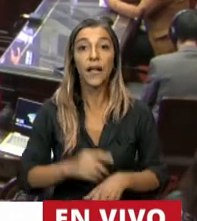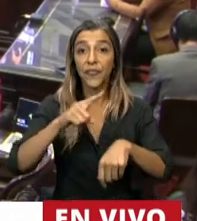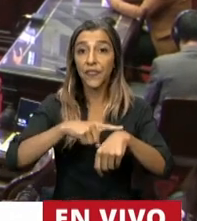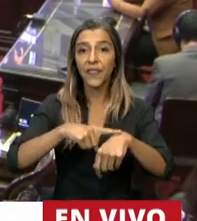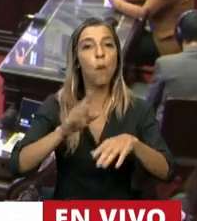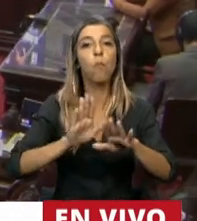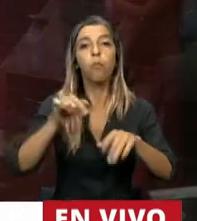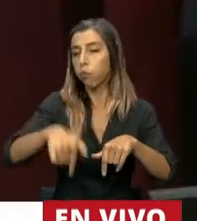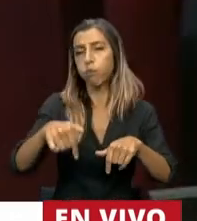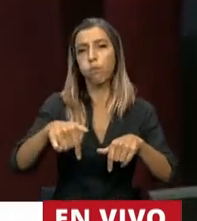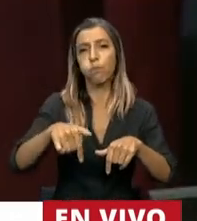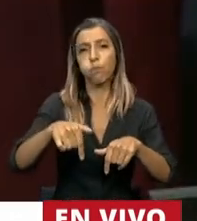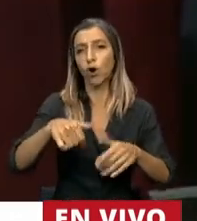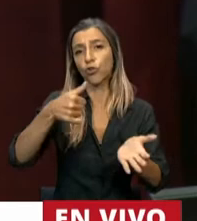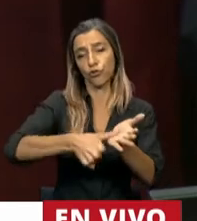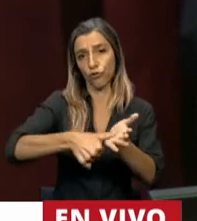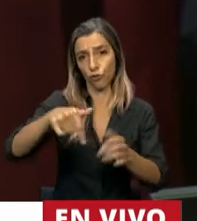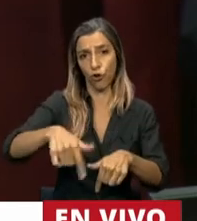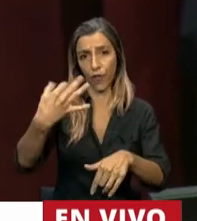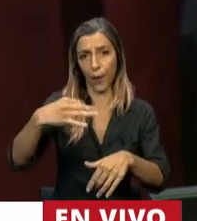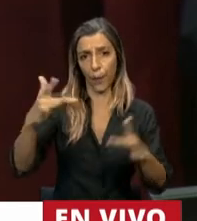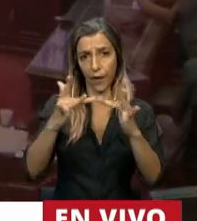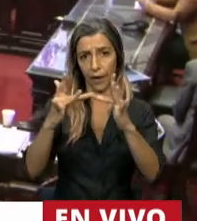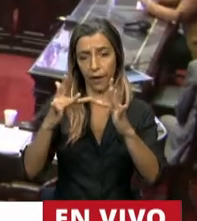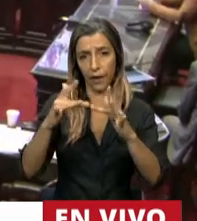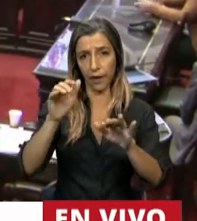Tiempo, es nominal la votación.